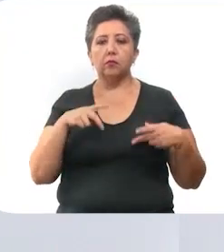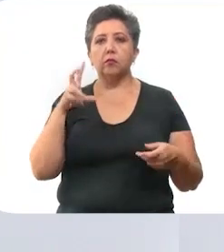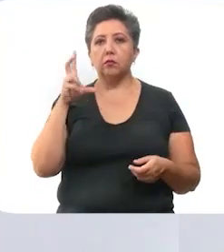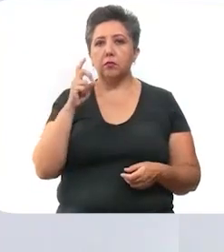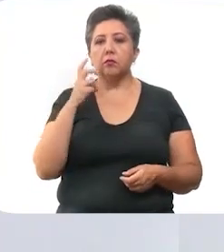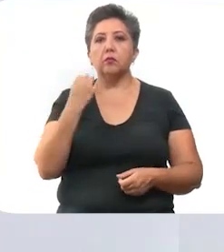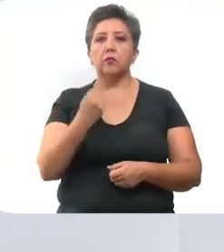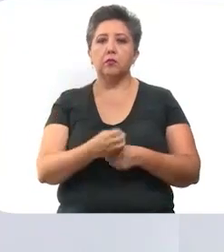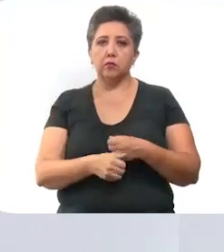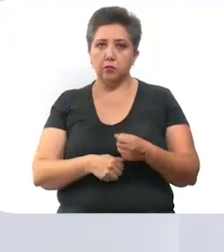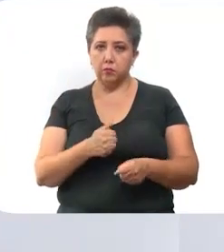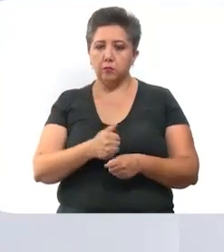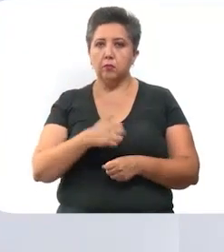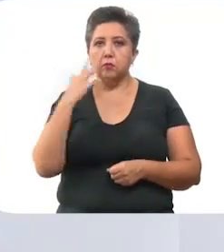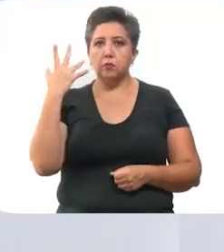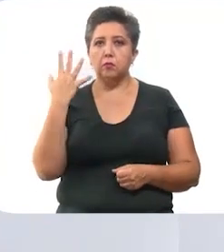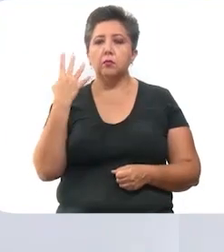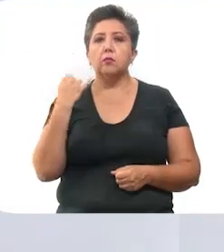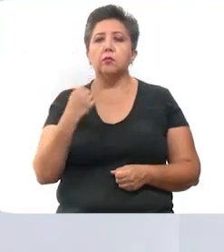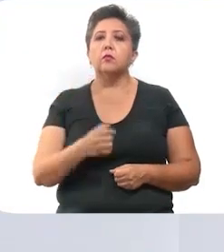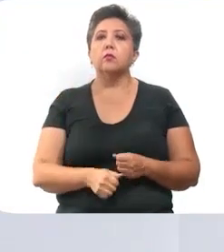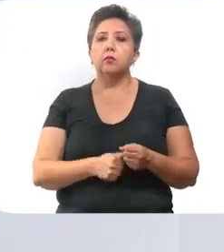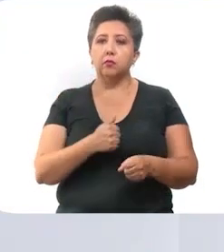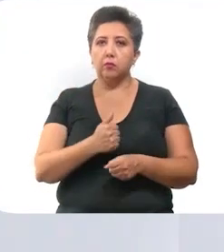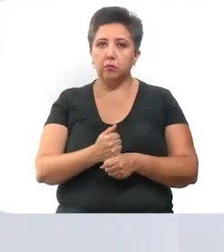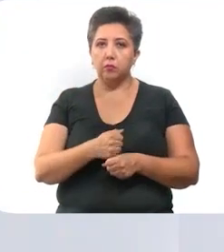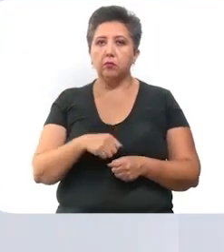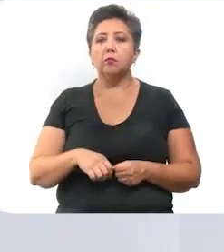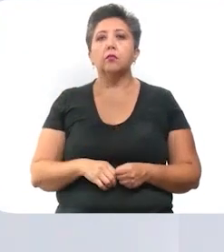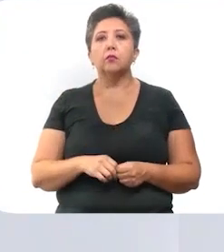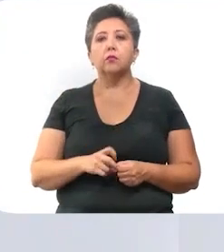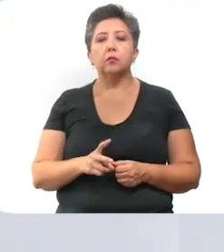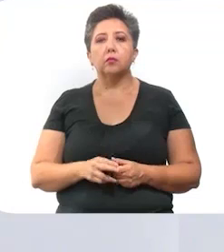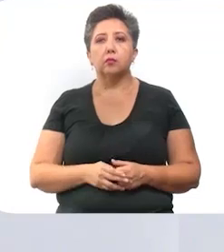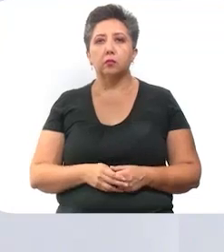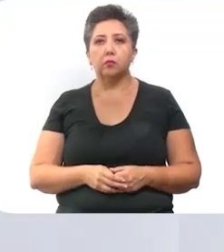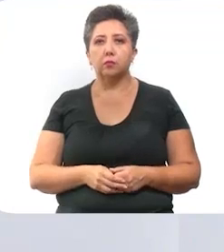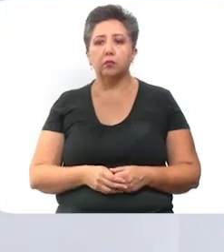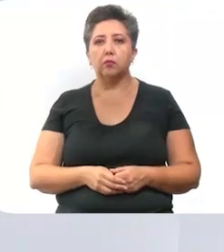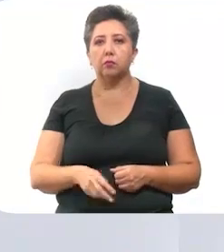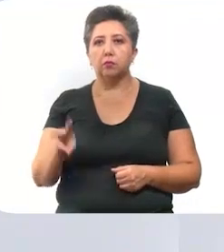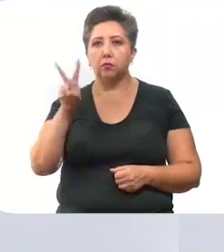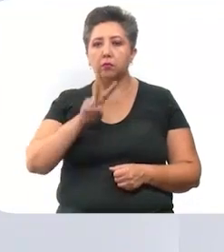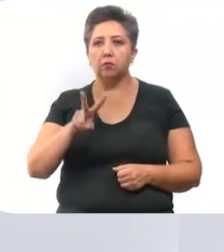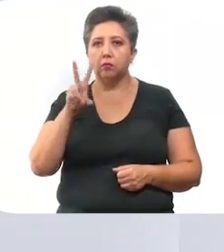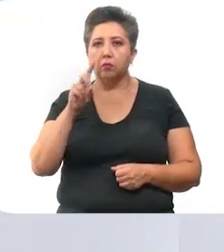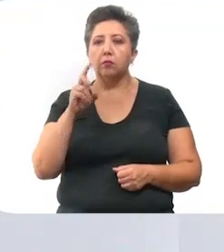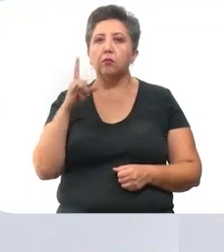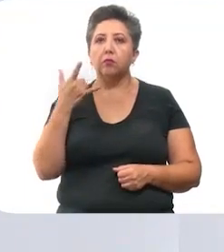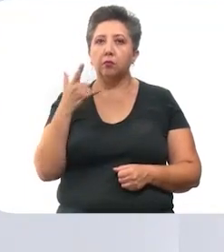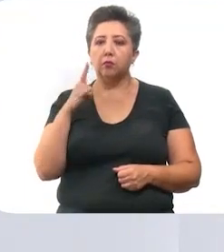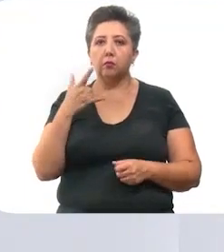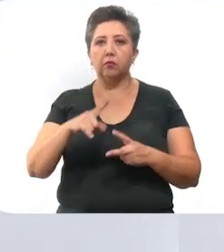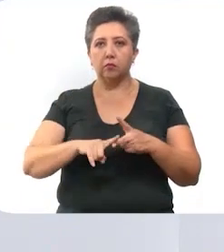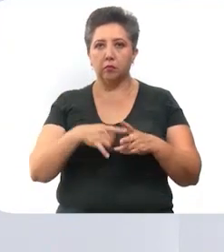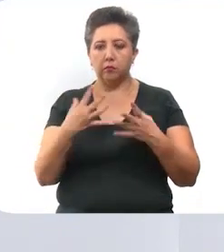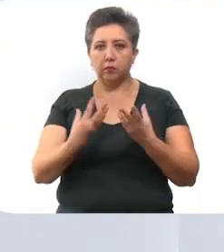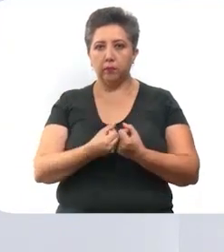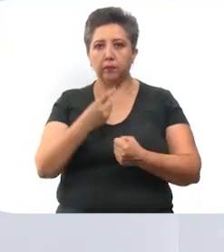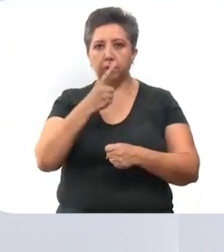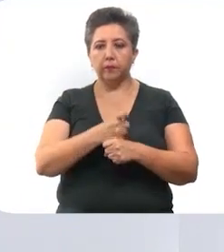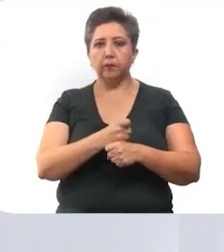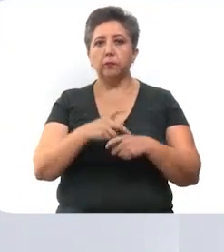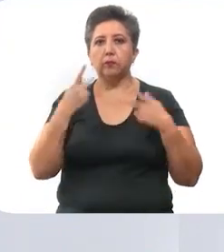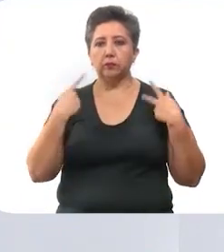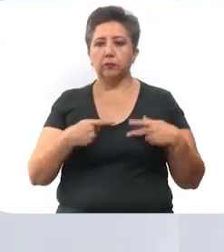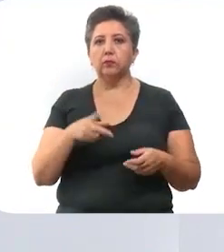de 30 a 39 y 50 a 59 años de edad respectivamente. El viernes 30 de julio iniciaremos la aplicación de la primera